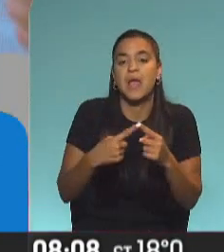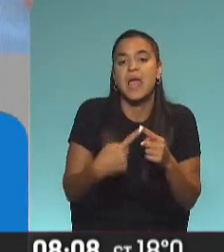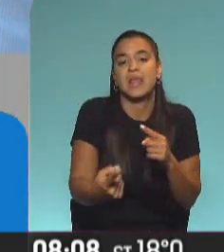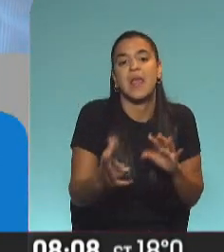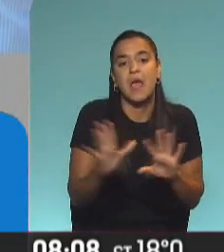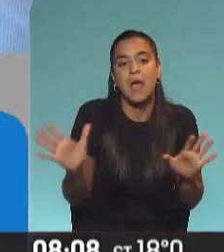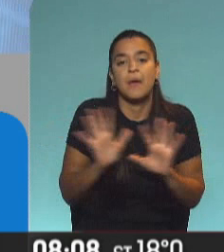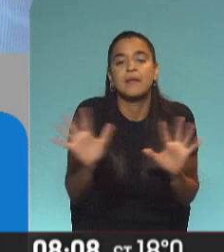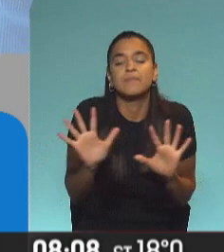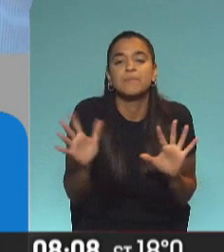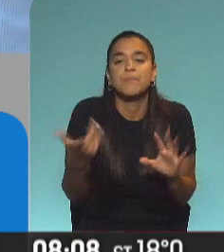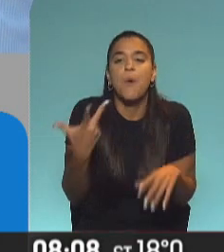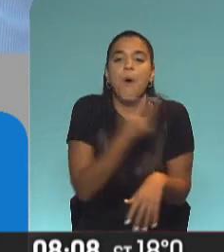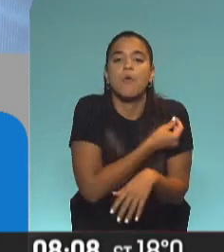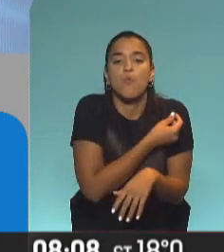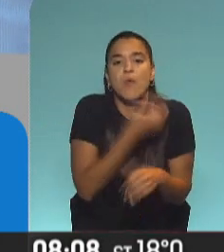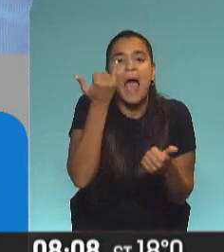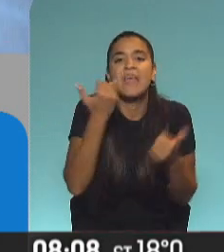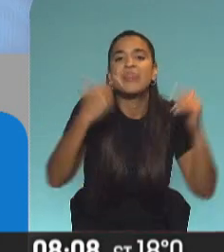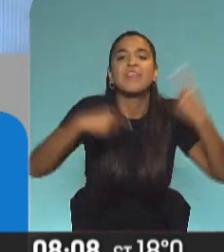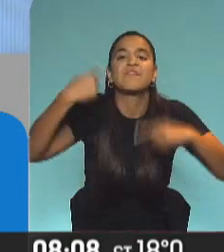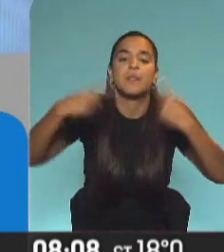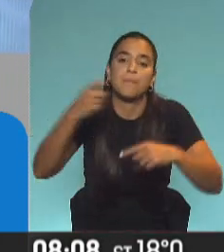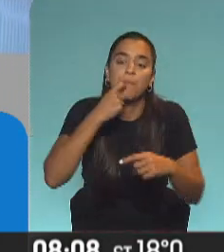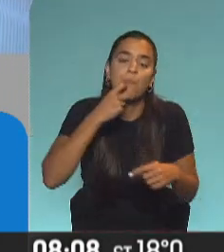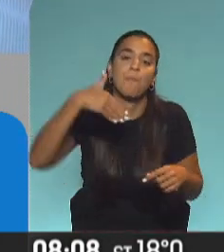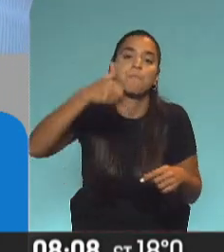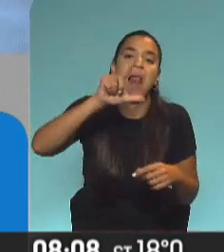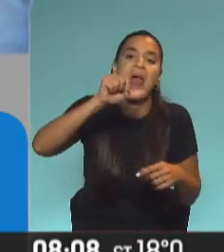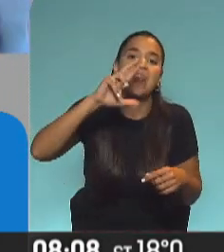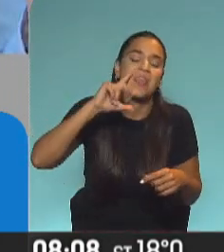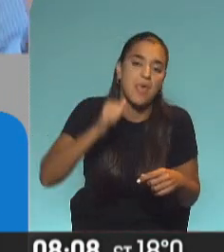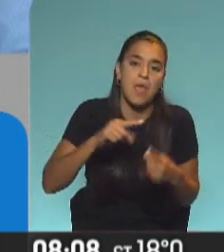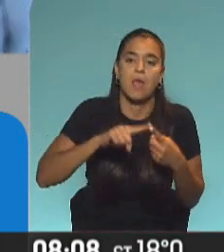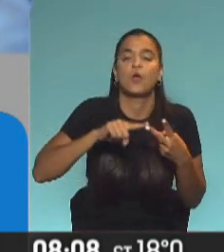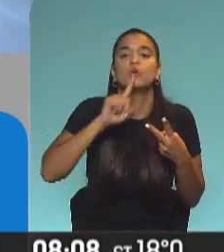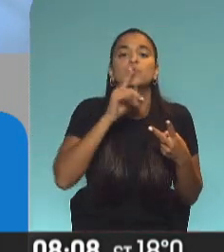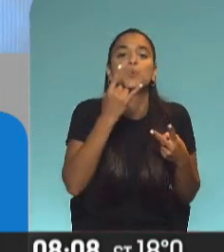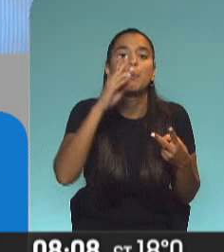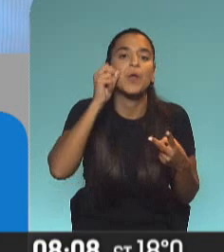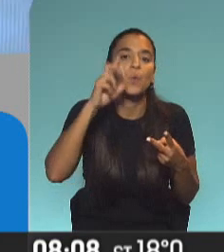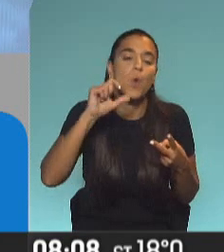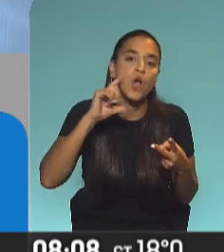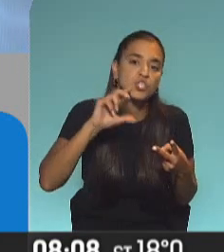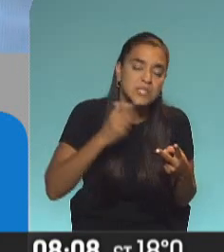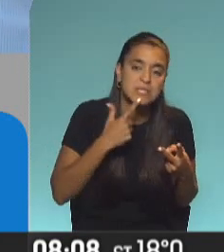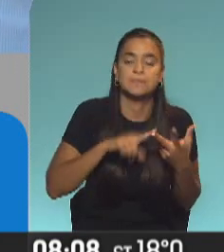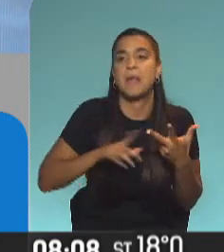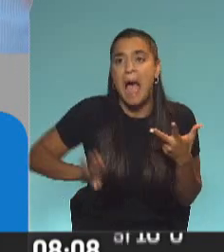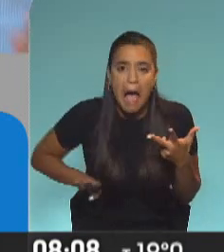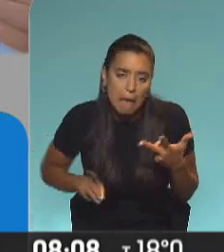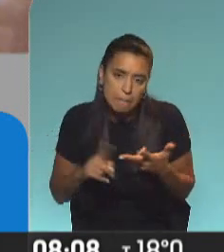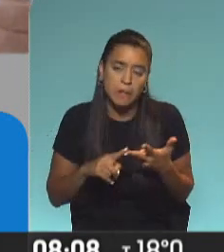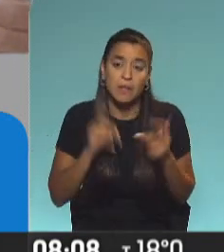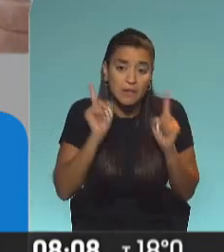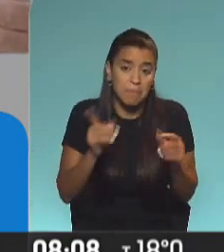más allá de lo que tiene que ver con esta vacuna. Digo, el problema de la malaria, el problema de la tuberculosis, el problema del hambre,